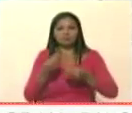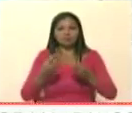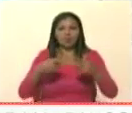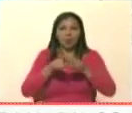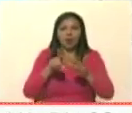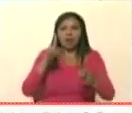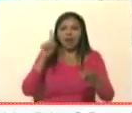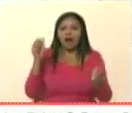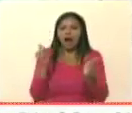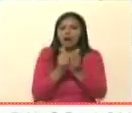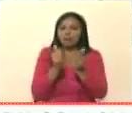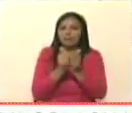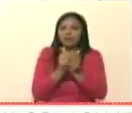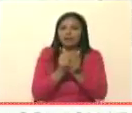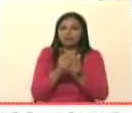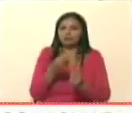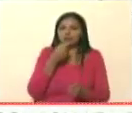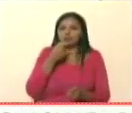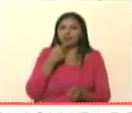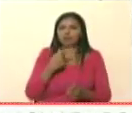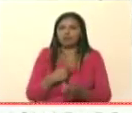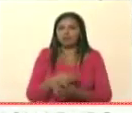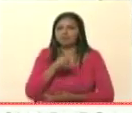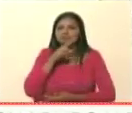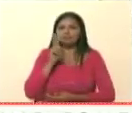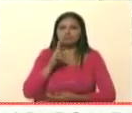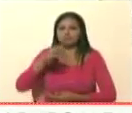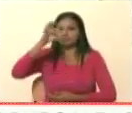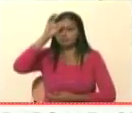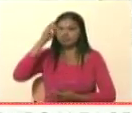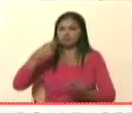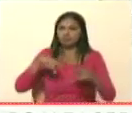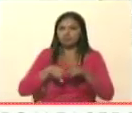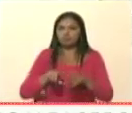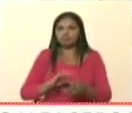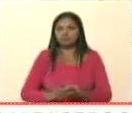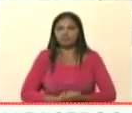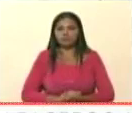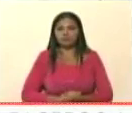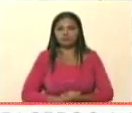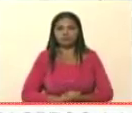Sáenz también. Impresionante, no me grabé su nombre. ¿Cómo?